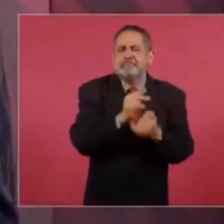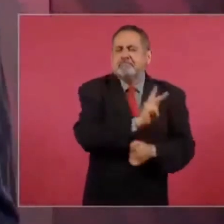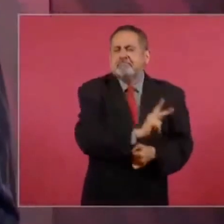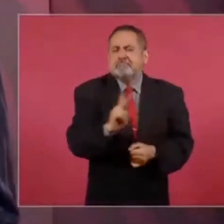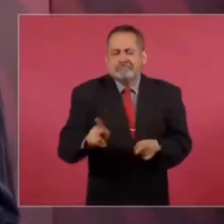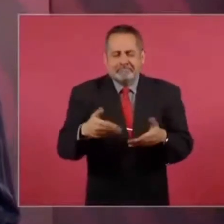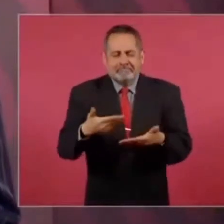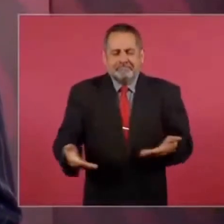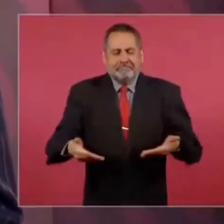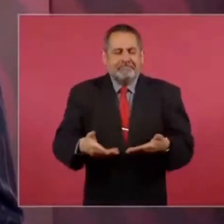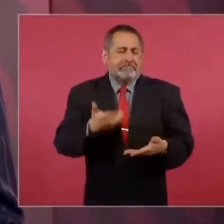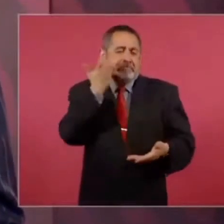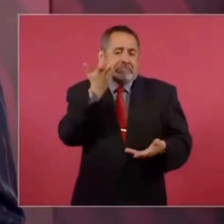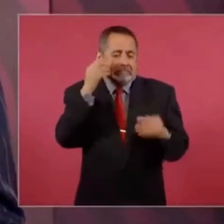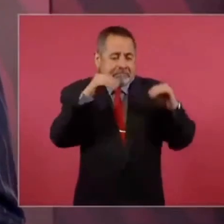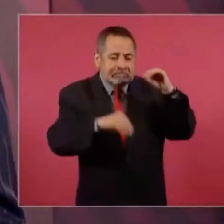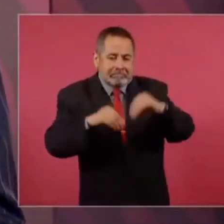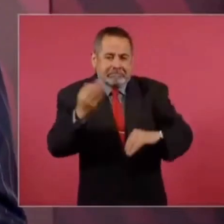ahora,